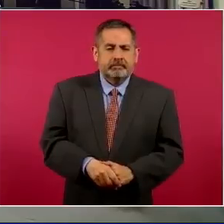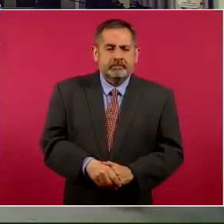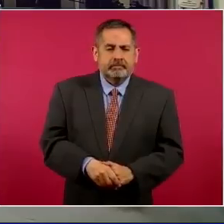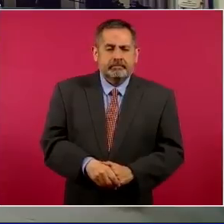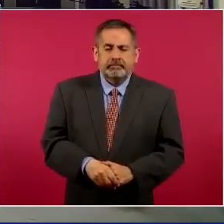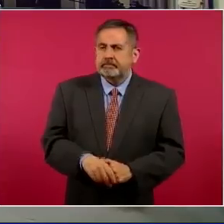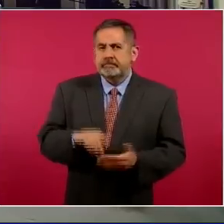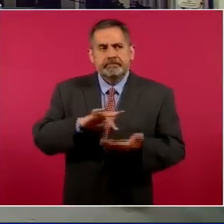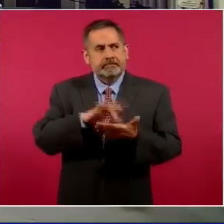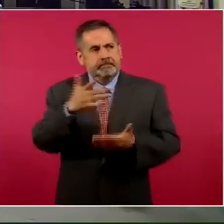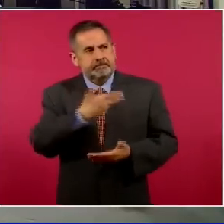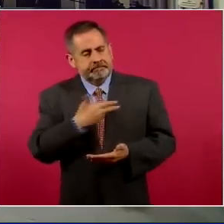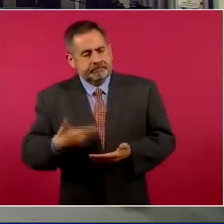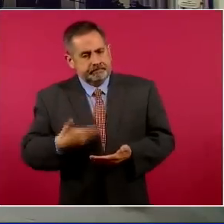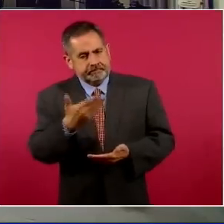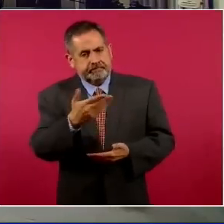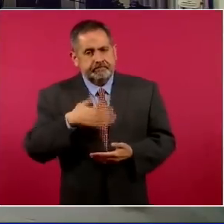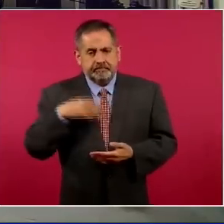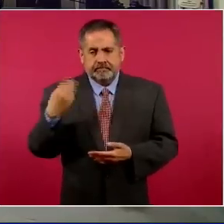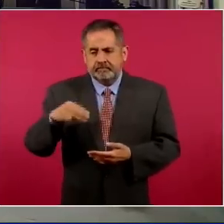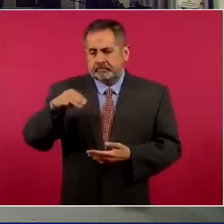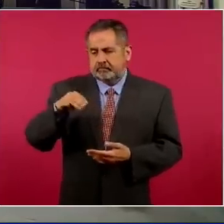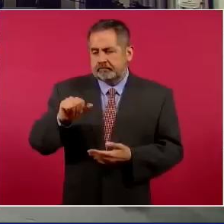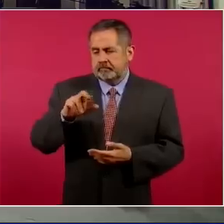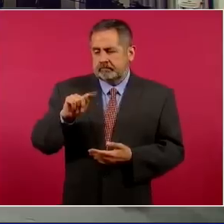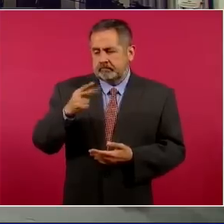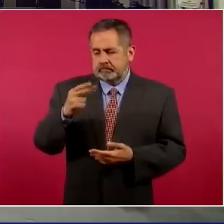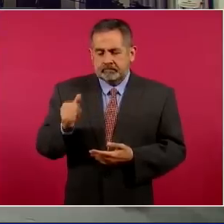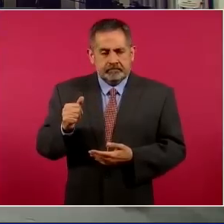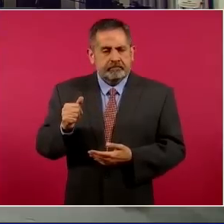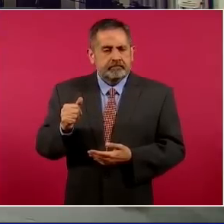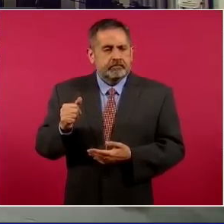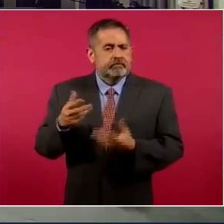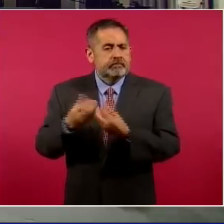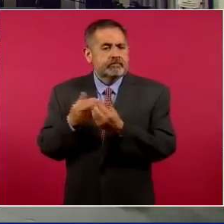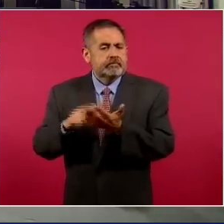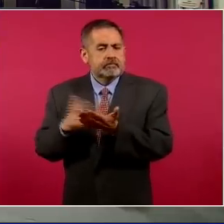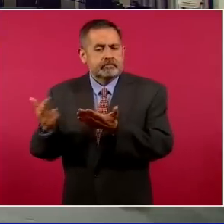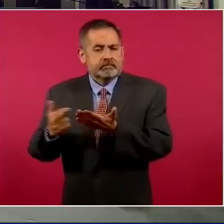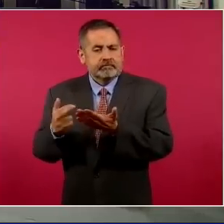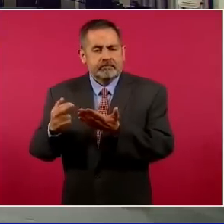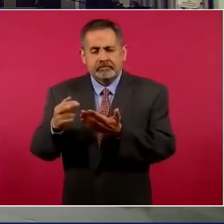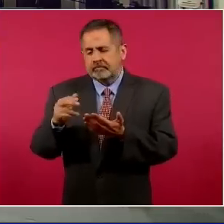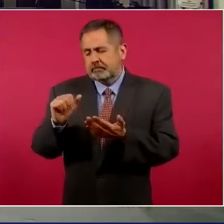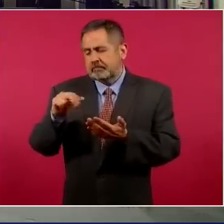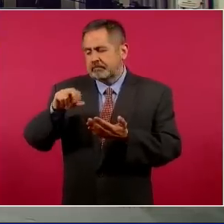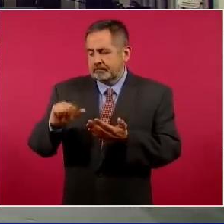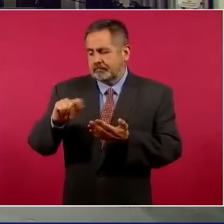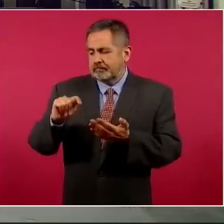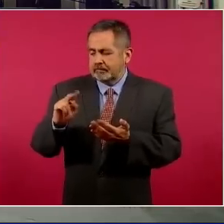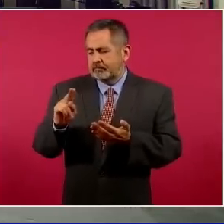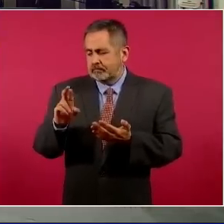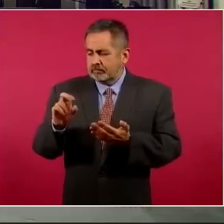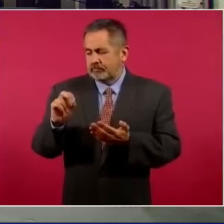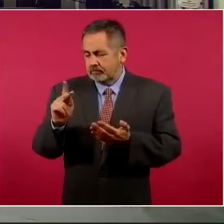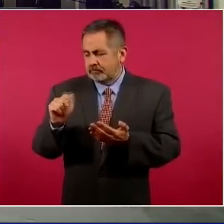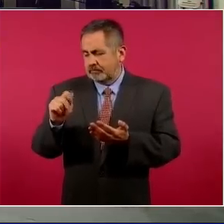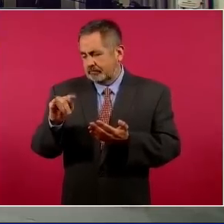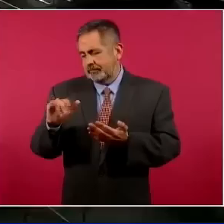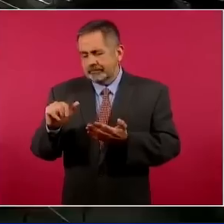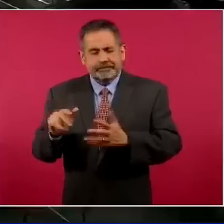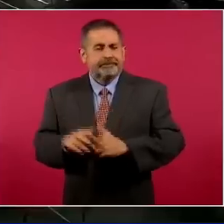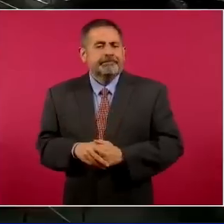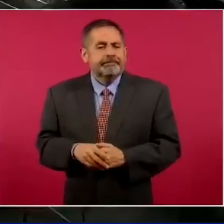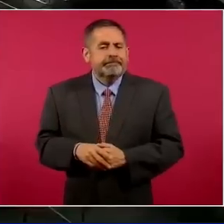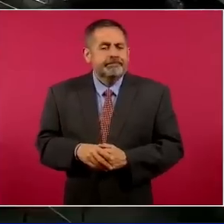Gracias, señor presidente. Muy buenos días. Marta Obeso, de Esfera Noticias y de la revista Naturopatía. En uno de los últimos reportes